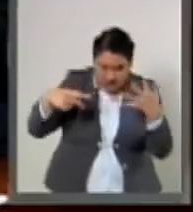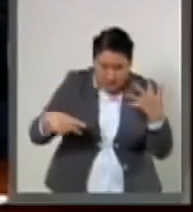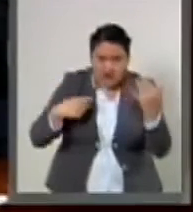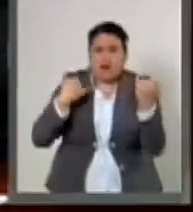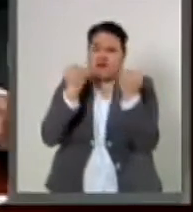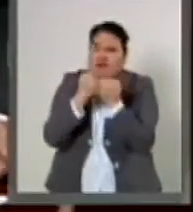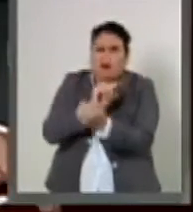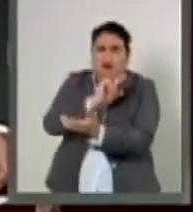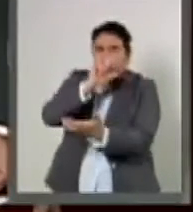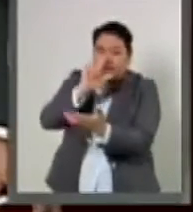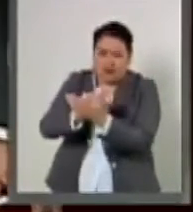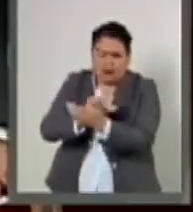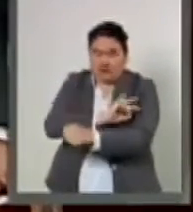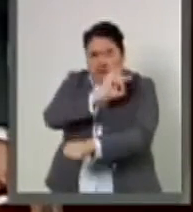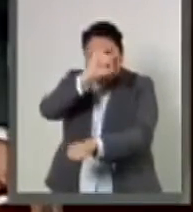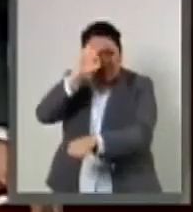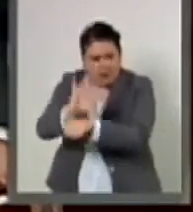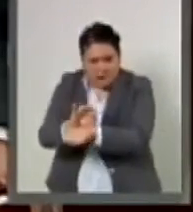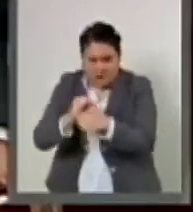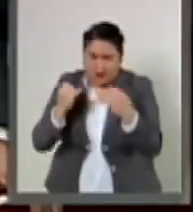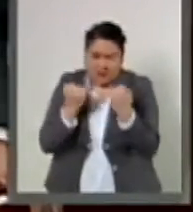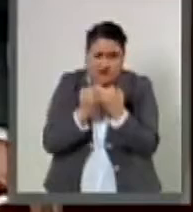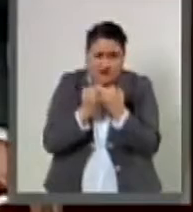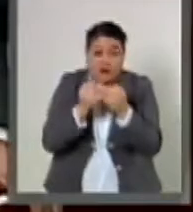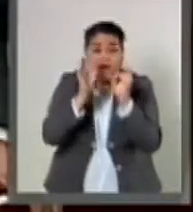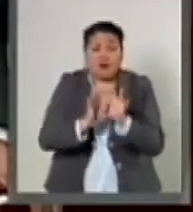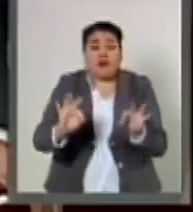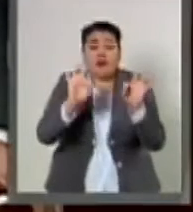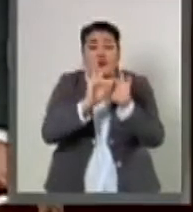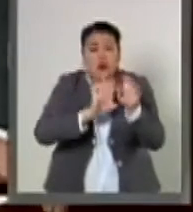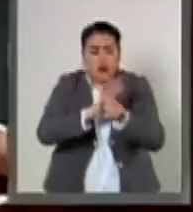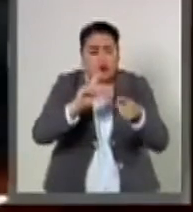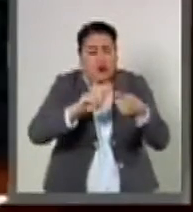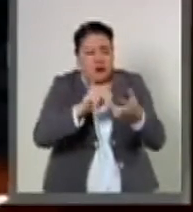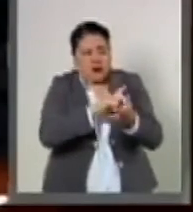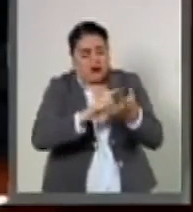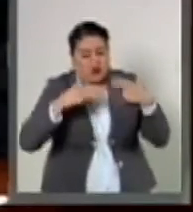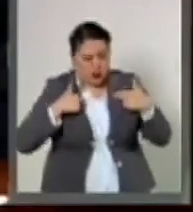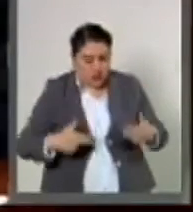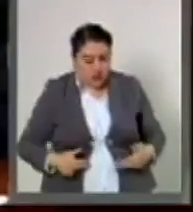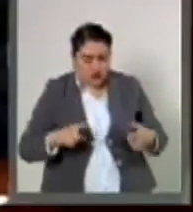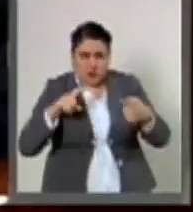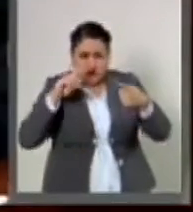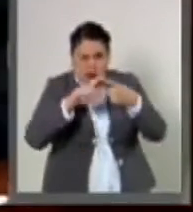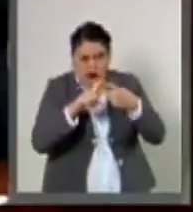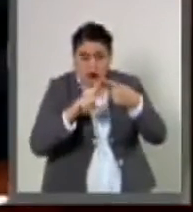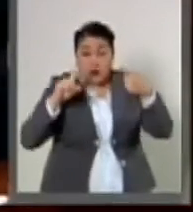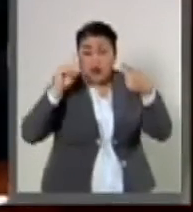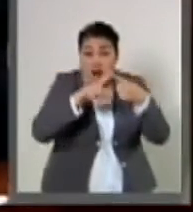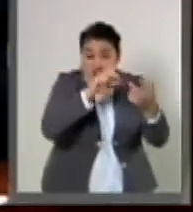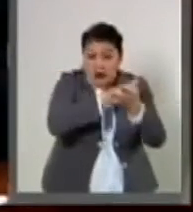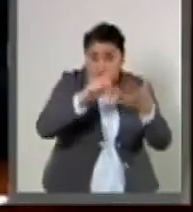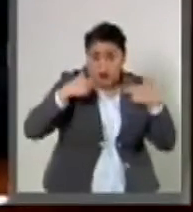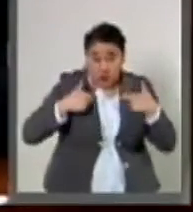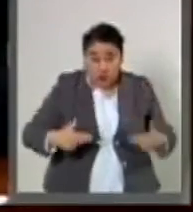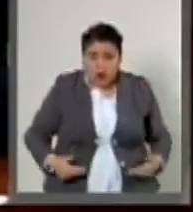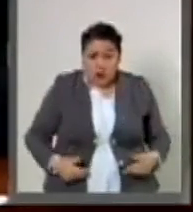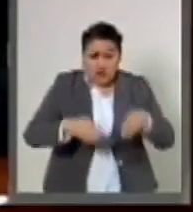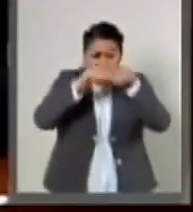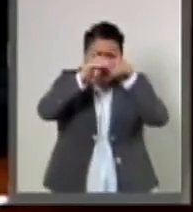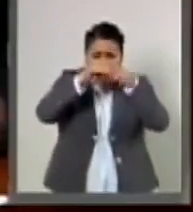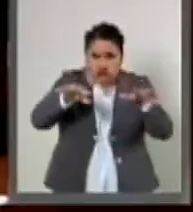contempladas en los derechos universales, en los derechos humanos, documento rector a nivel internacional en la